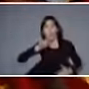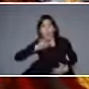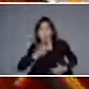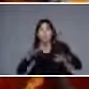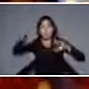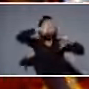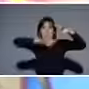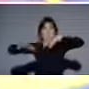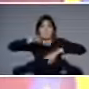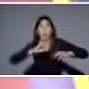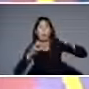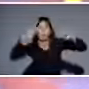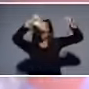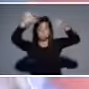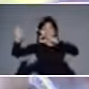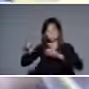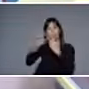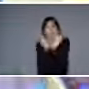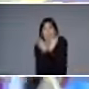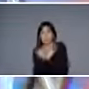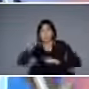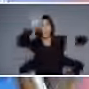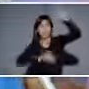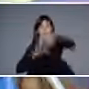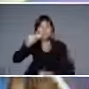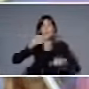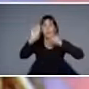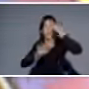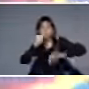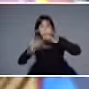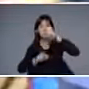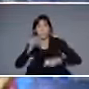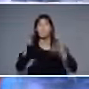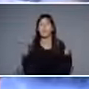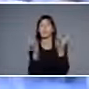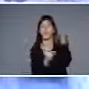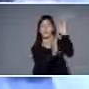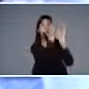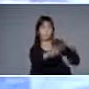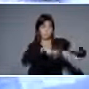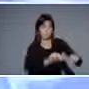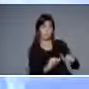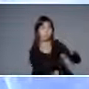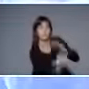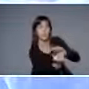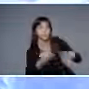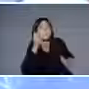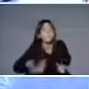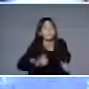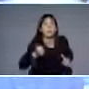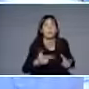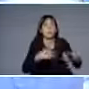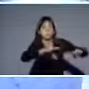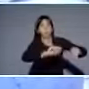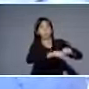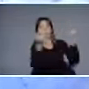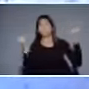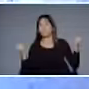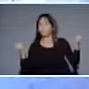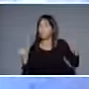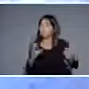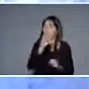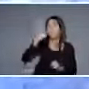calima, azufre, bromuro, contaminación. Hay que apagar a su rato por si se rompe el aparato. Dum, dum, dum, dum, dum, dum, dum, dum,